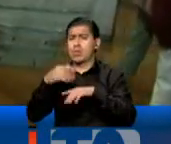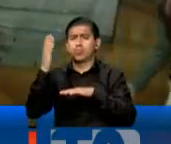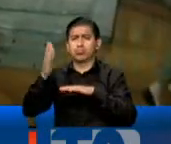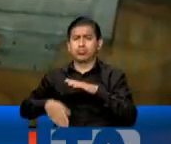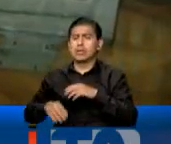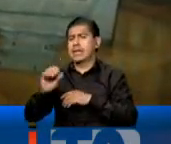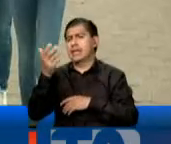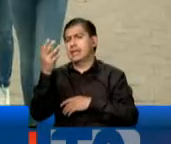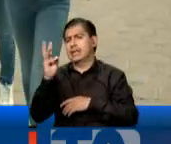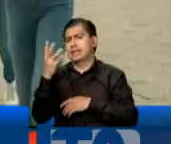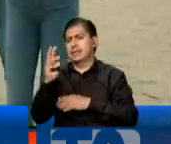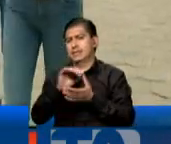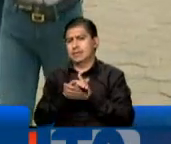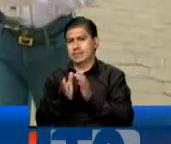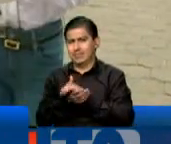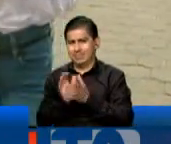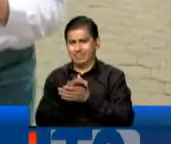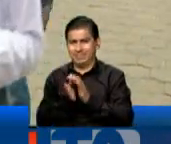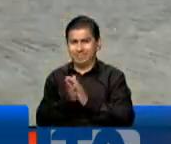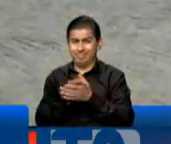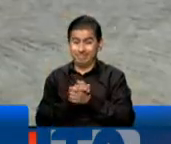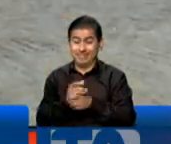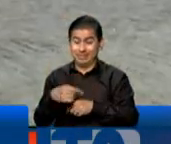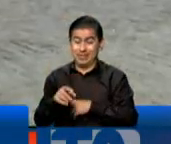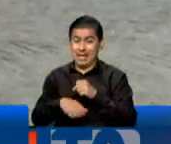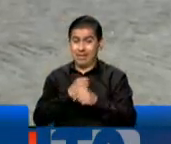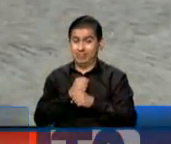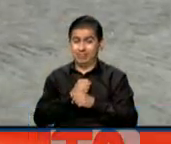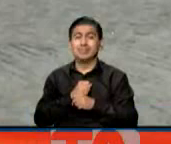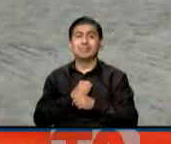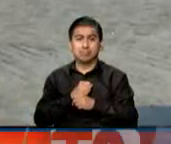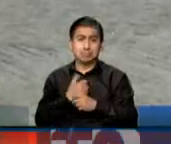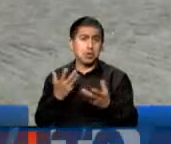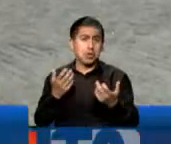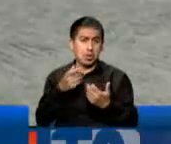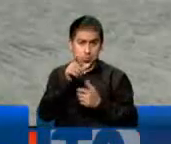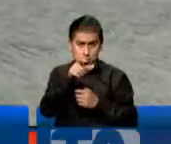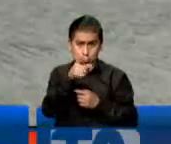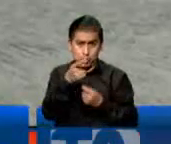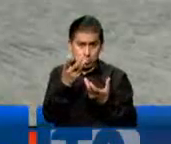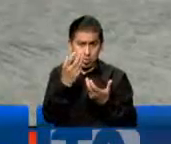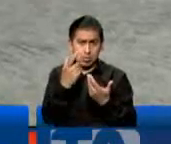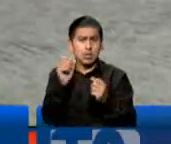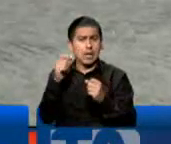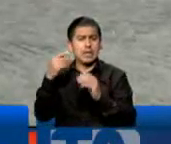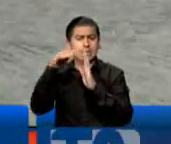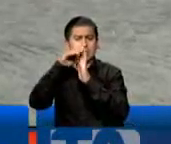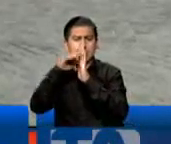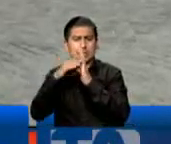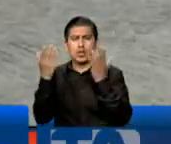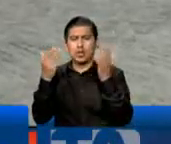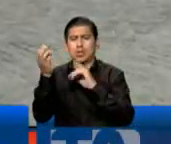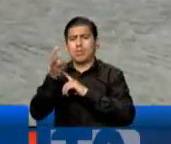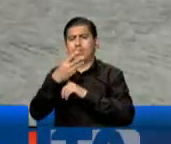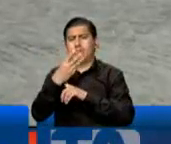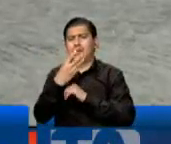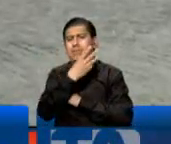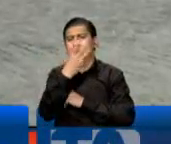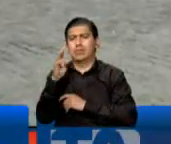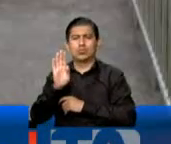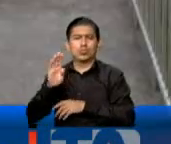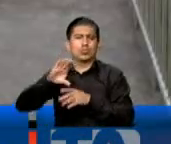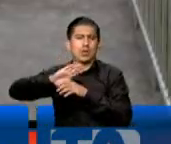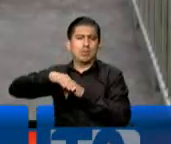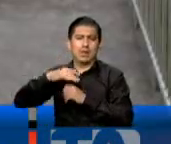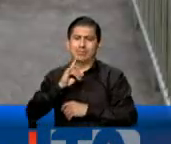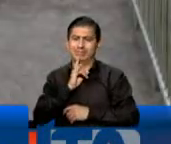propuestas es el 16 de noviembre de 2020. Para aplicar, los interesados deben seguir los pasos que están en la página web de la